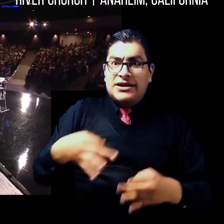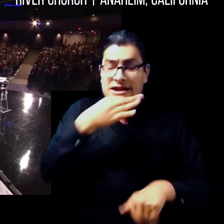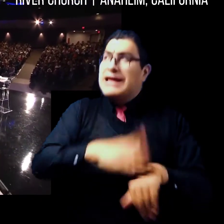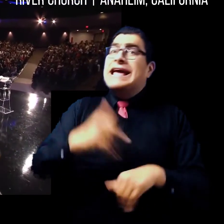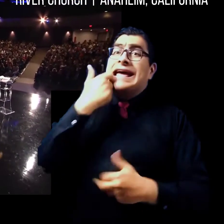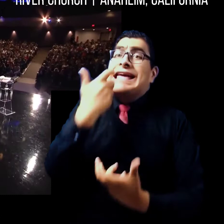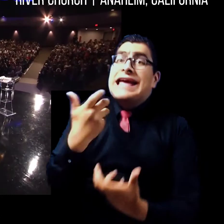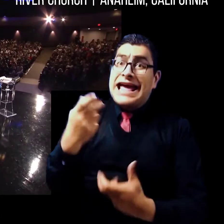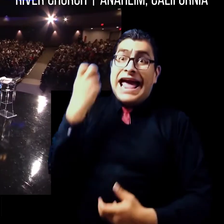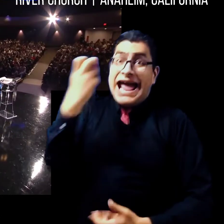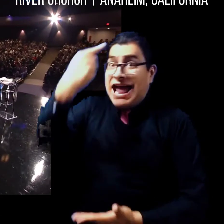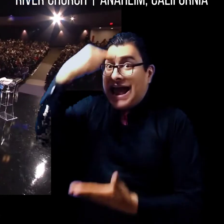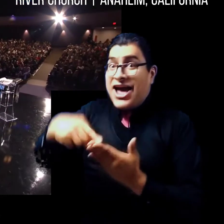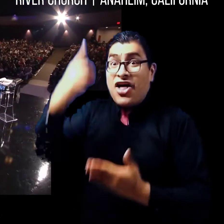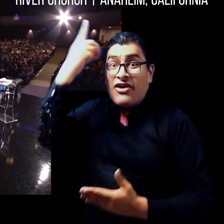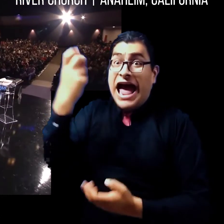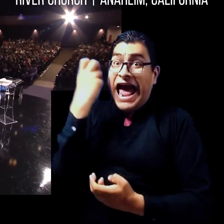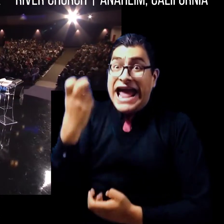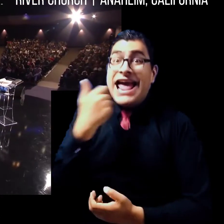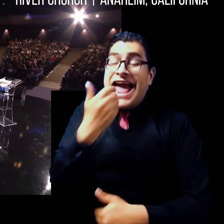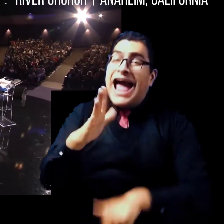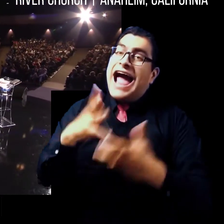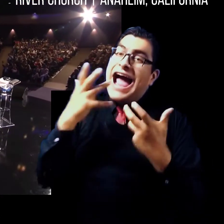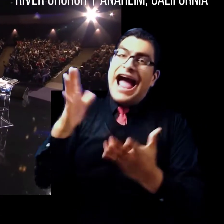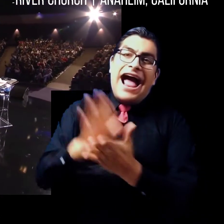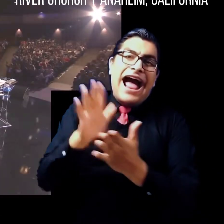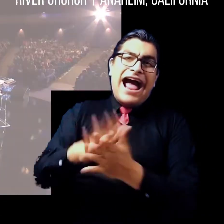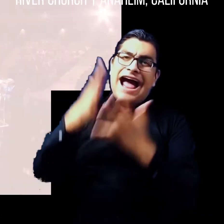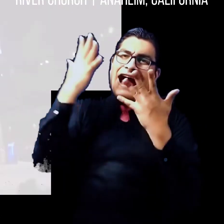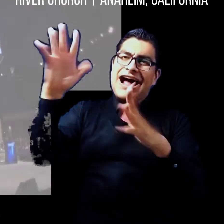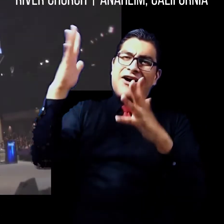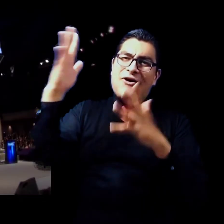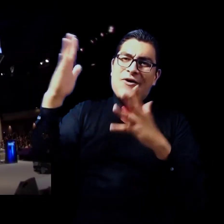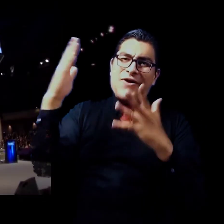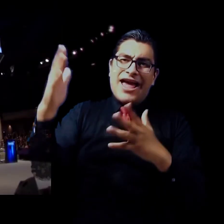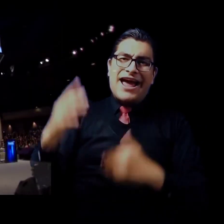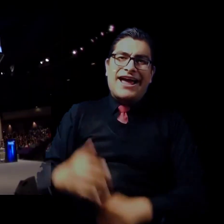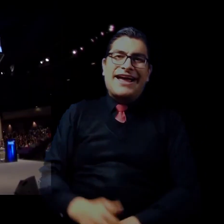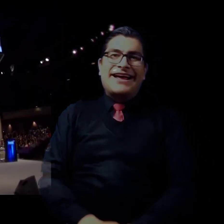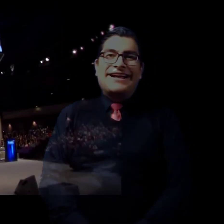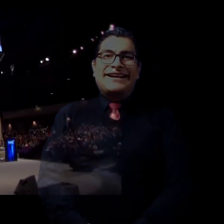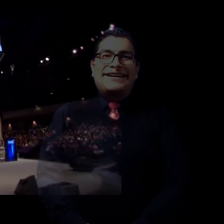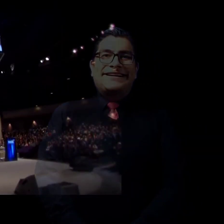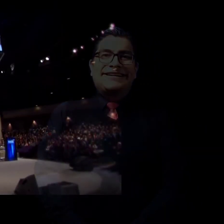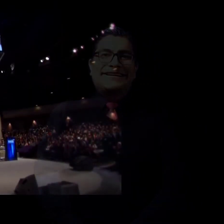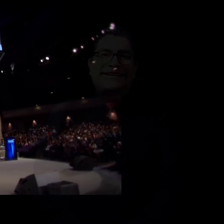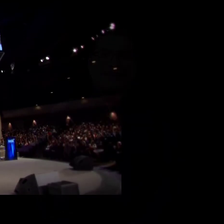yo creo en ese Dios? ¡Aleluya! Que no se